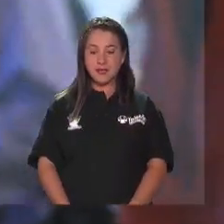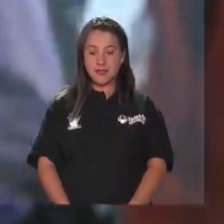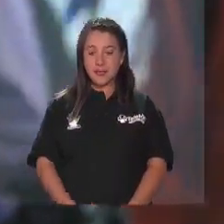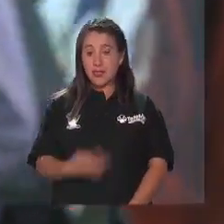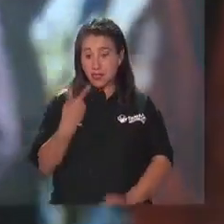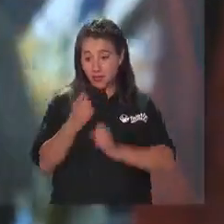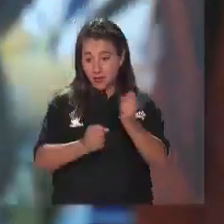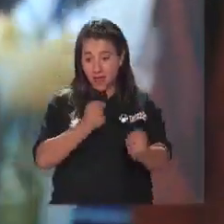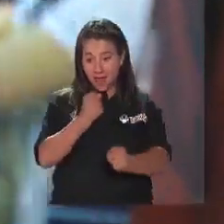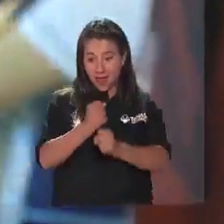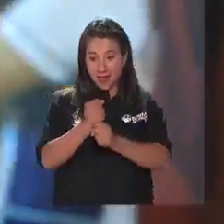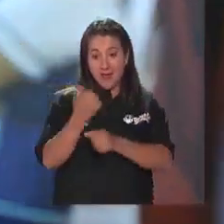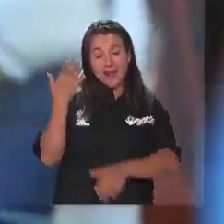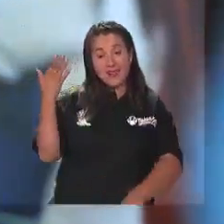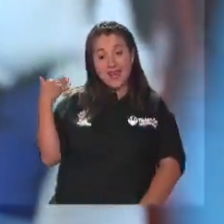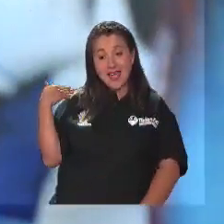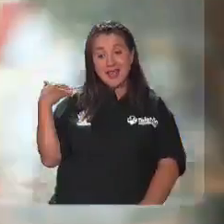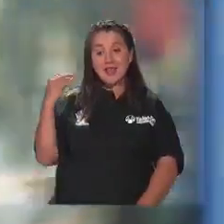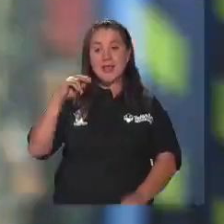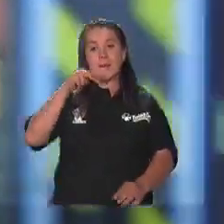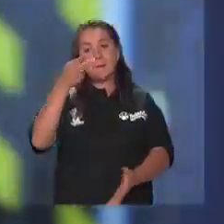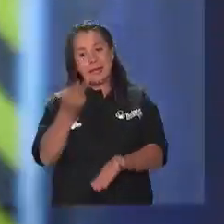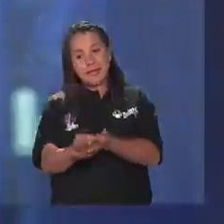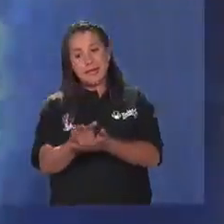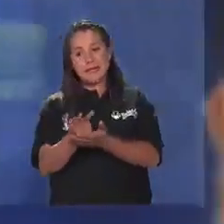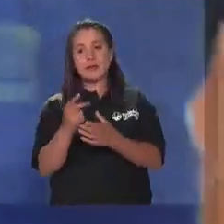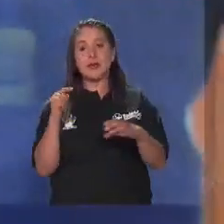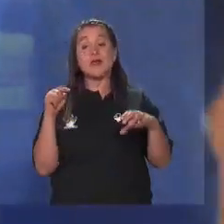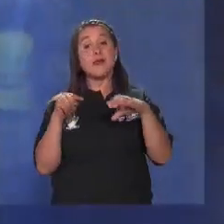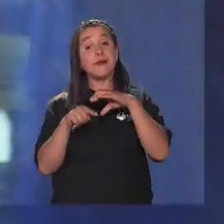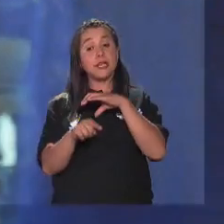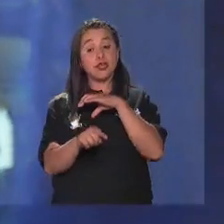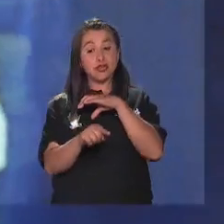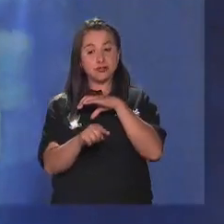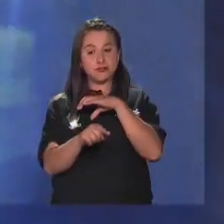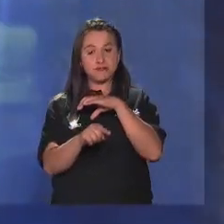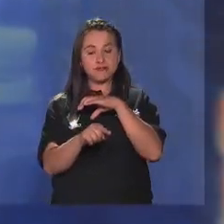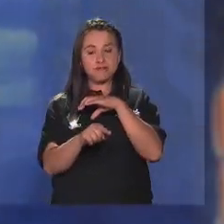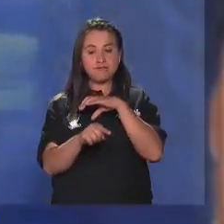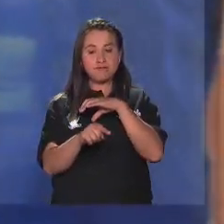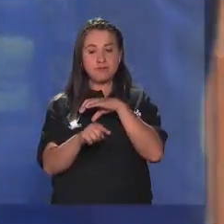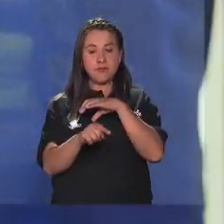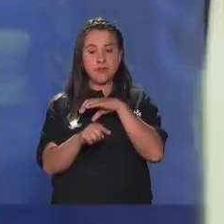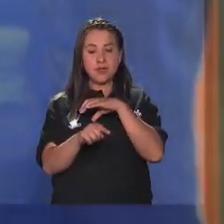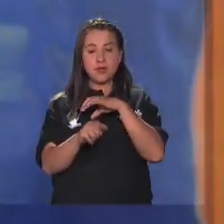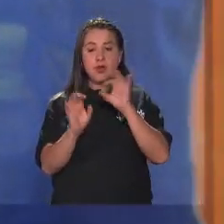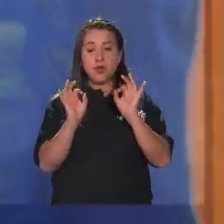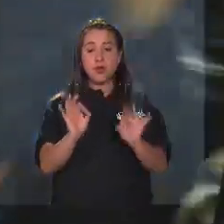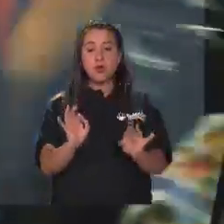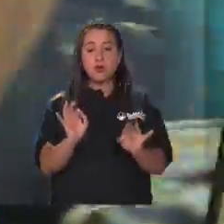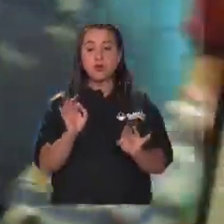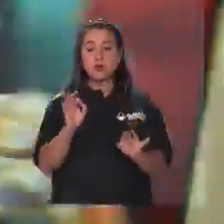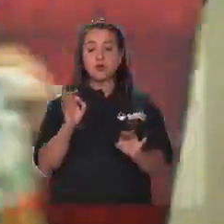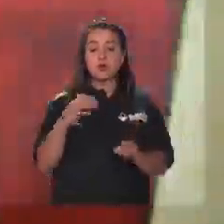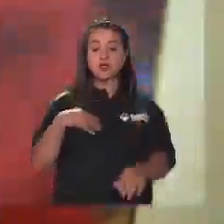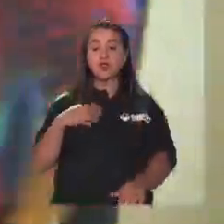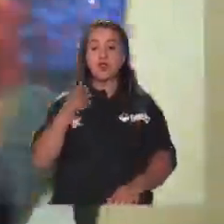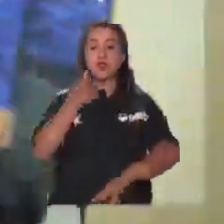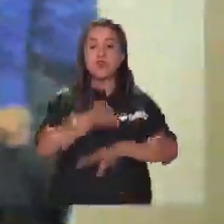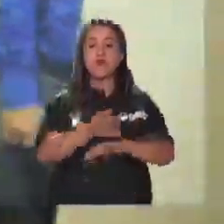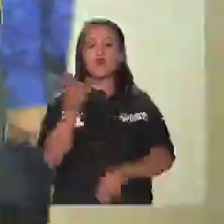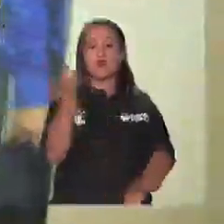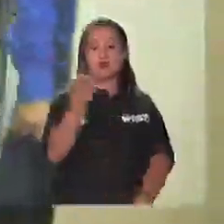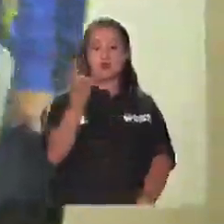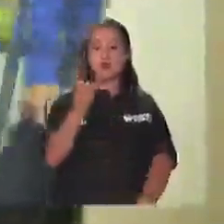Hace 2 años tuve una caída en el metro que se produjo mientras yo iba camino a la universidad entre